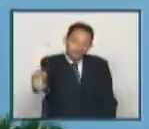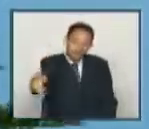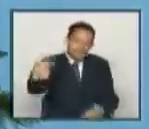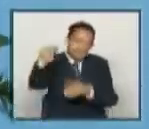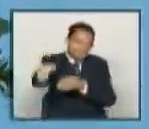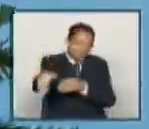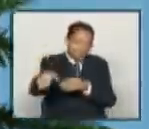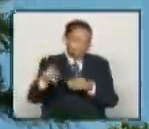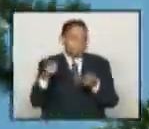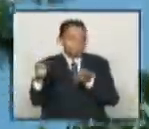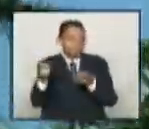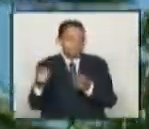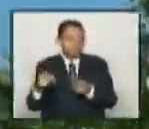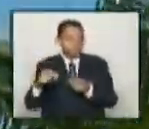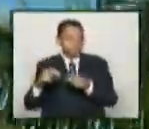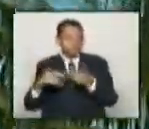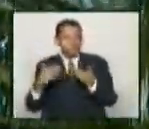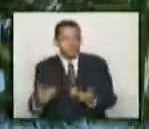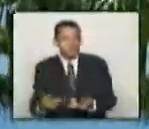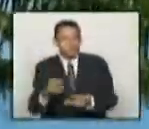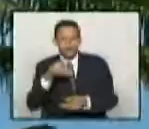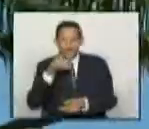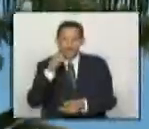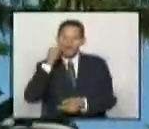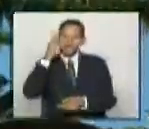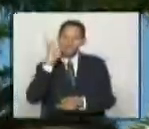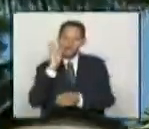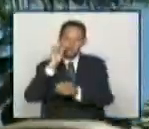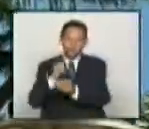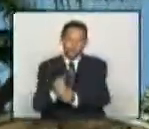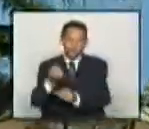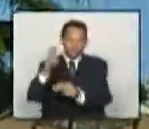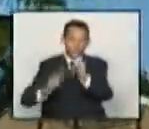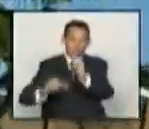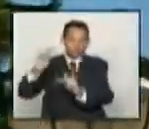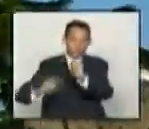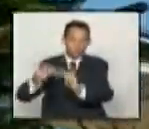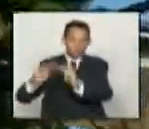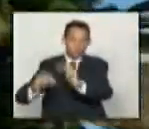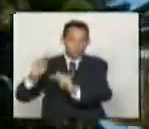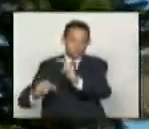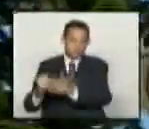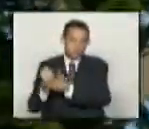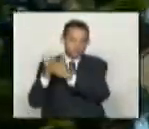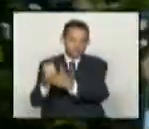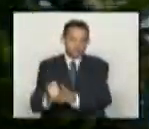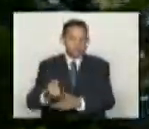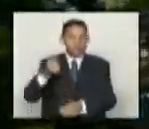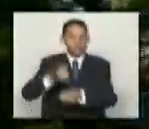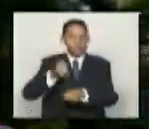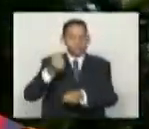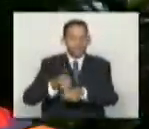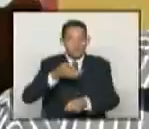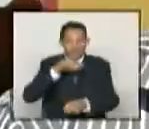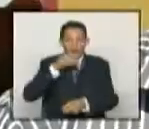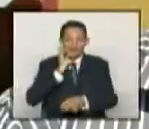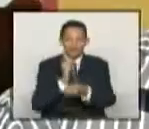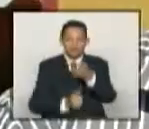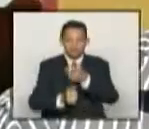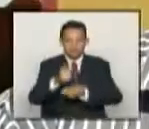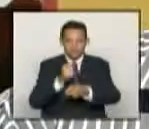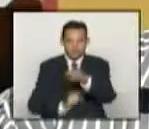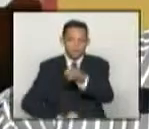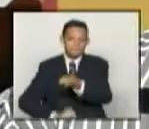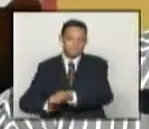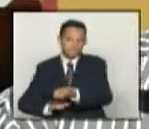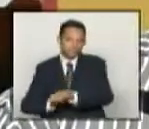mayoría veo construidas en su momento por el Comité Departamental de Cafeteros, por el gran auge que ha tenido el café aquí, hace que